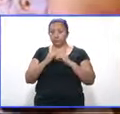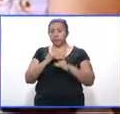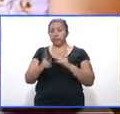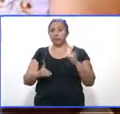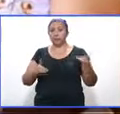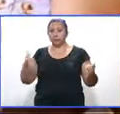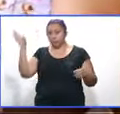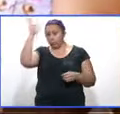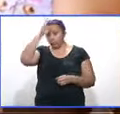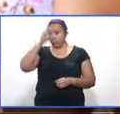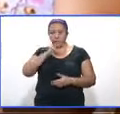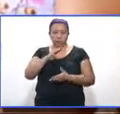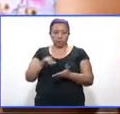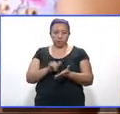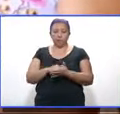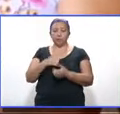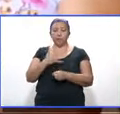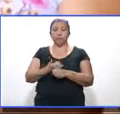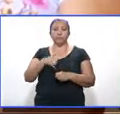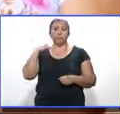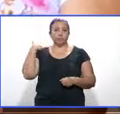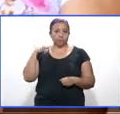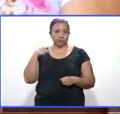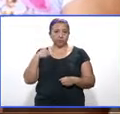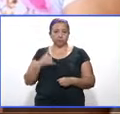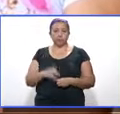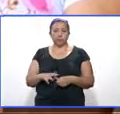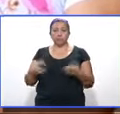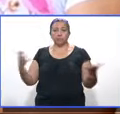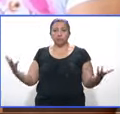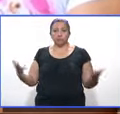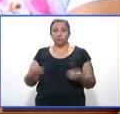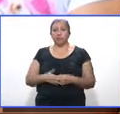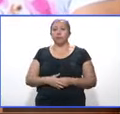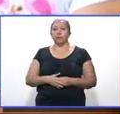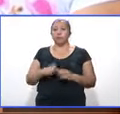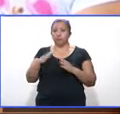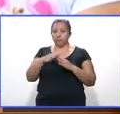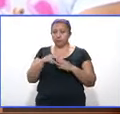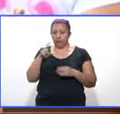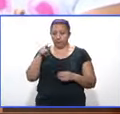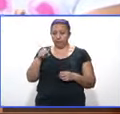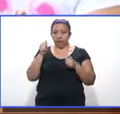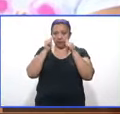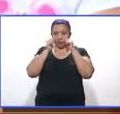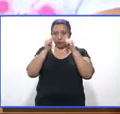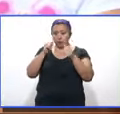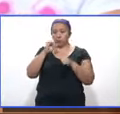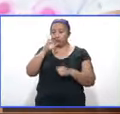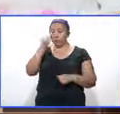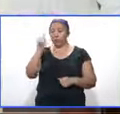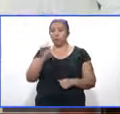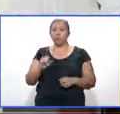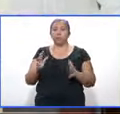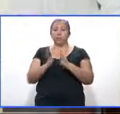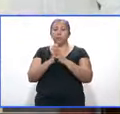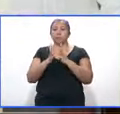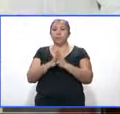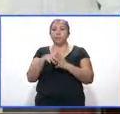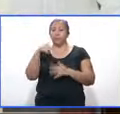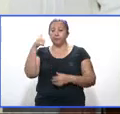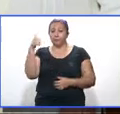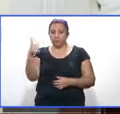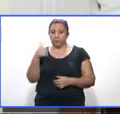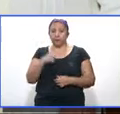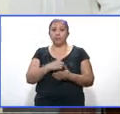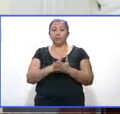Desarrollo de la Cultura Maya del Estado de Yucatán realizó la mesa de atención en Buxots, donde participaron 6